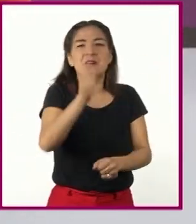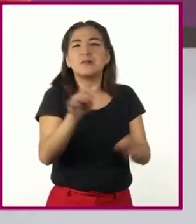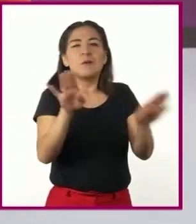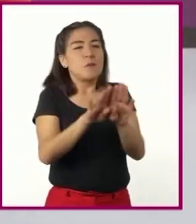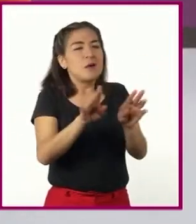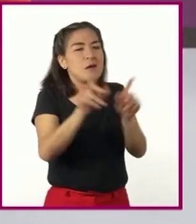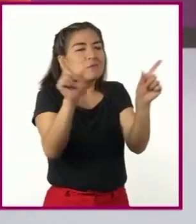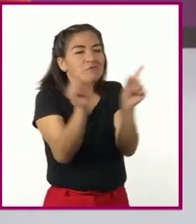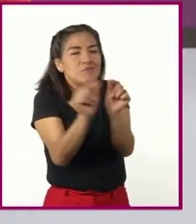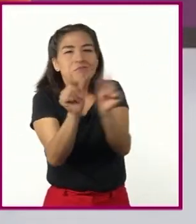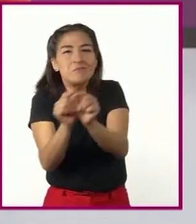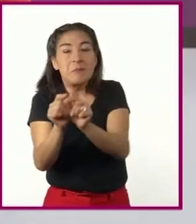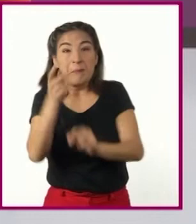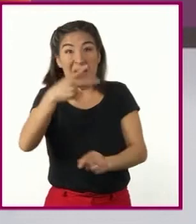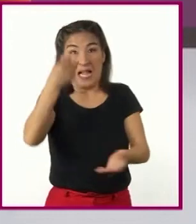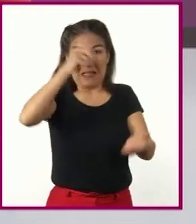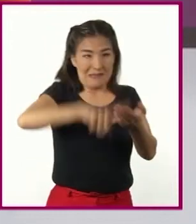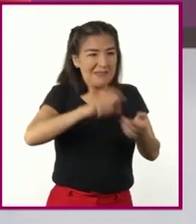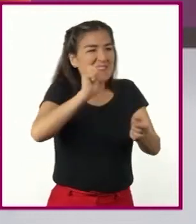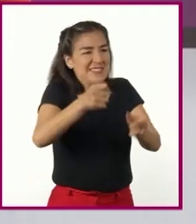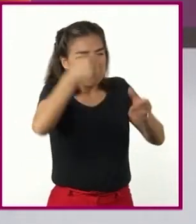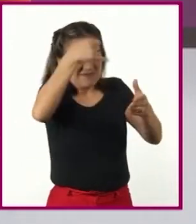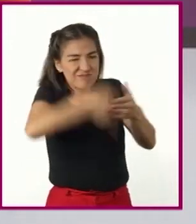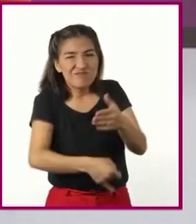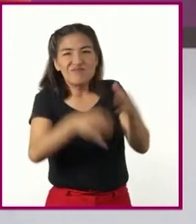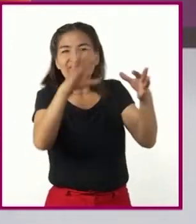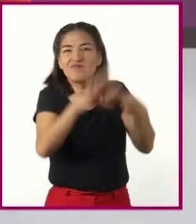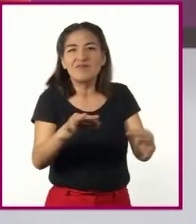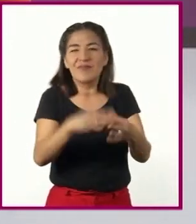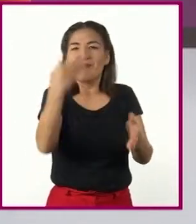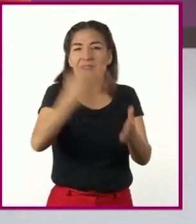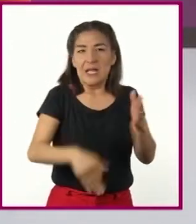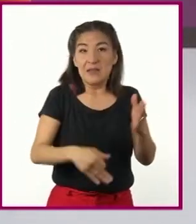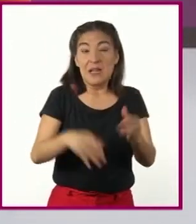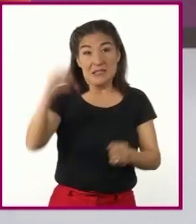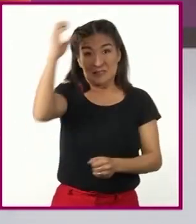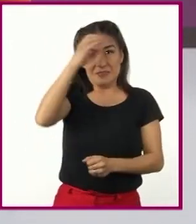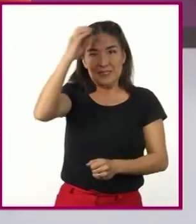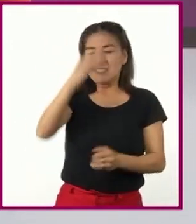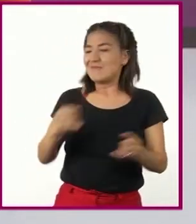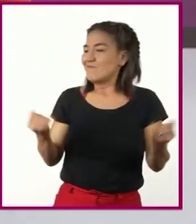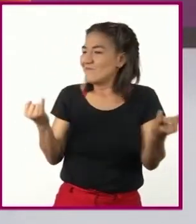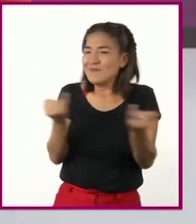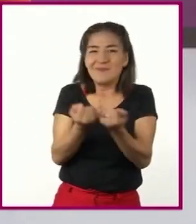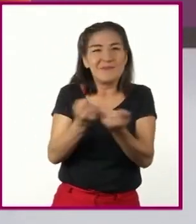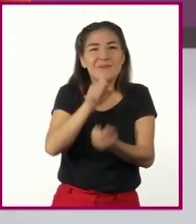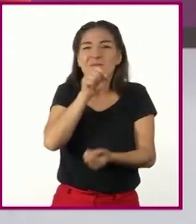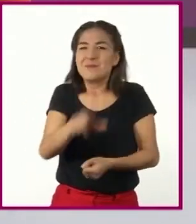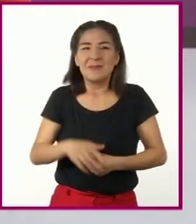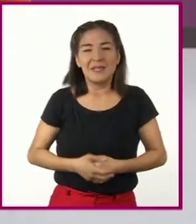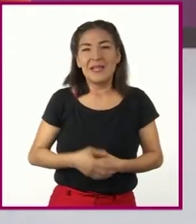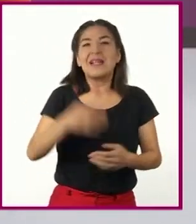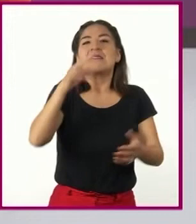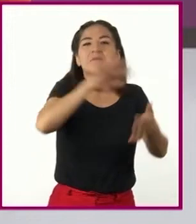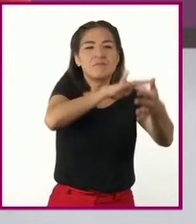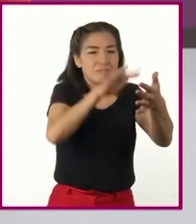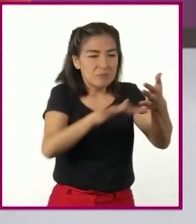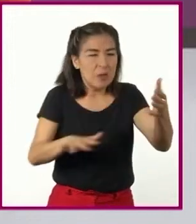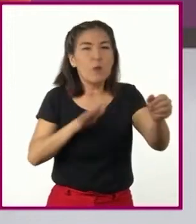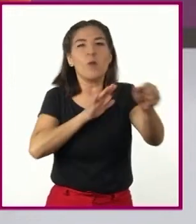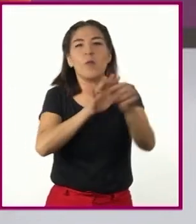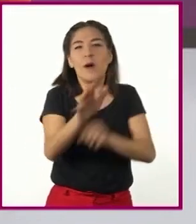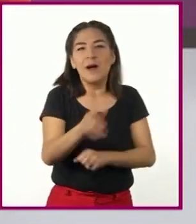signos, pero no se interioriza el contenido. En ciencias nos pasa lo mismo. Conocen los términos, leen las